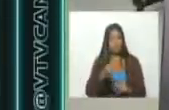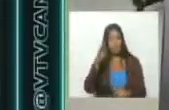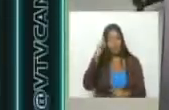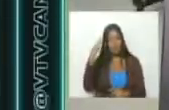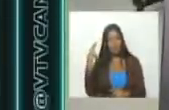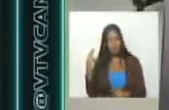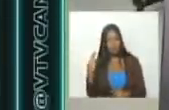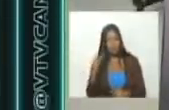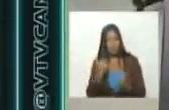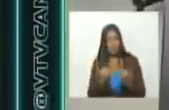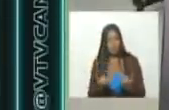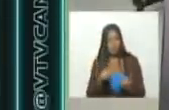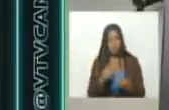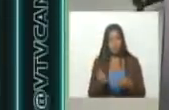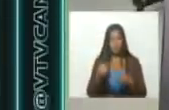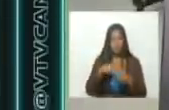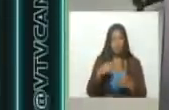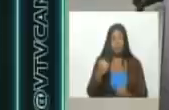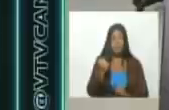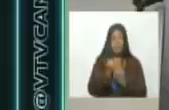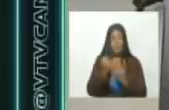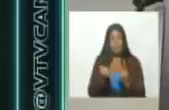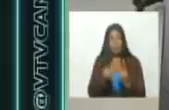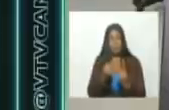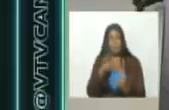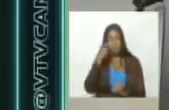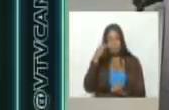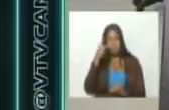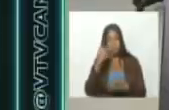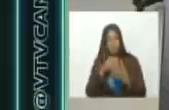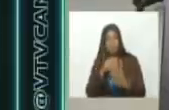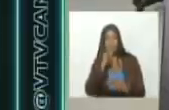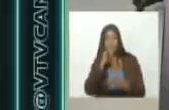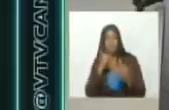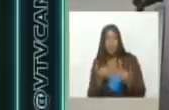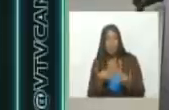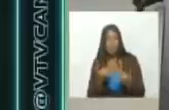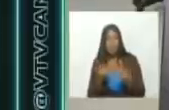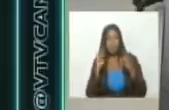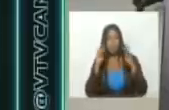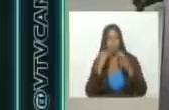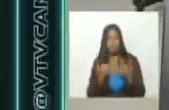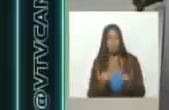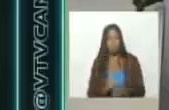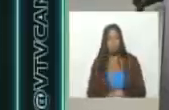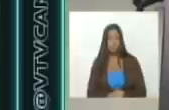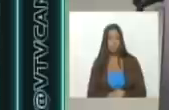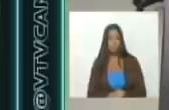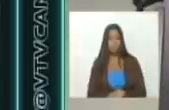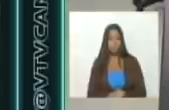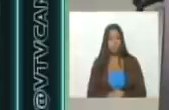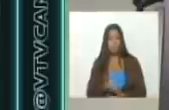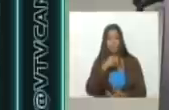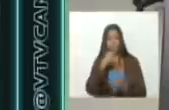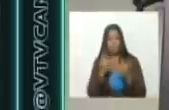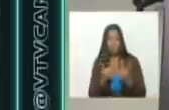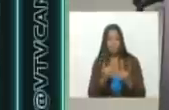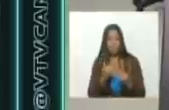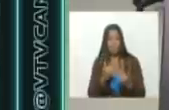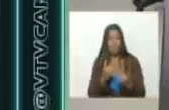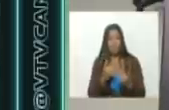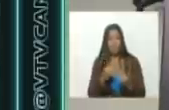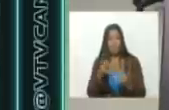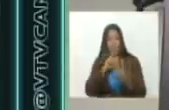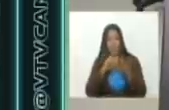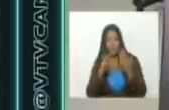reflexiona de la consulta que formuló el señor Pedro Yajure. Usted va a anunciar el tema que viene a continuación. Vamos a ver si le gusta el tema al Héctor Lavoe. No, yo no puedo